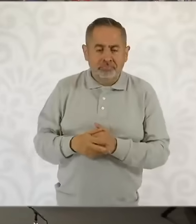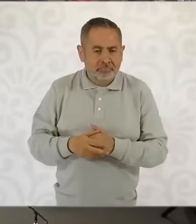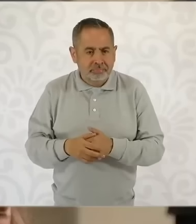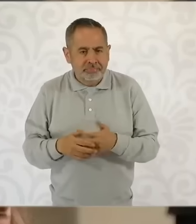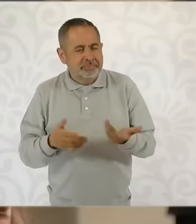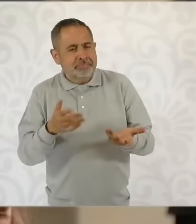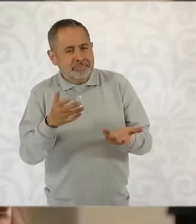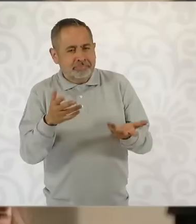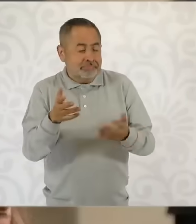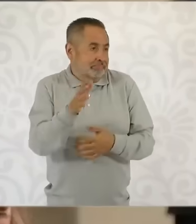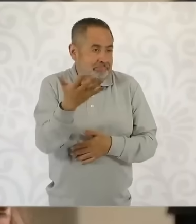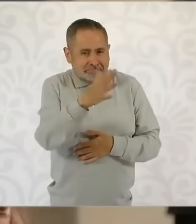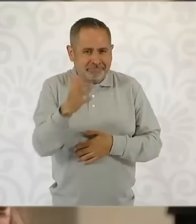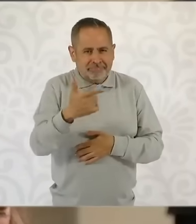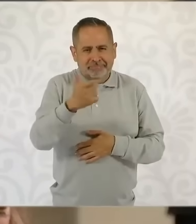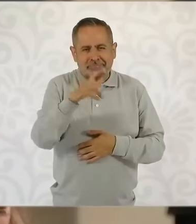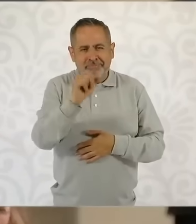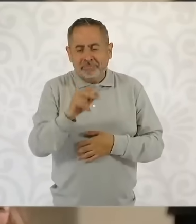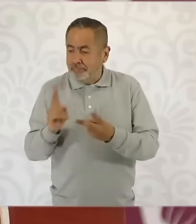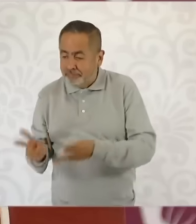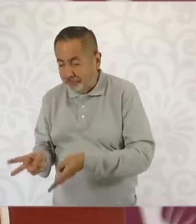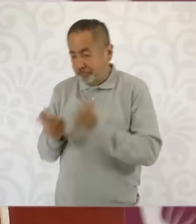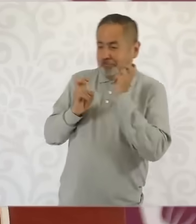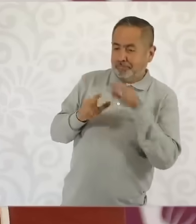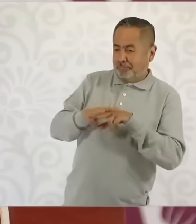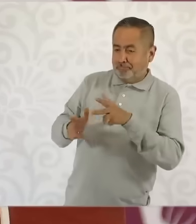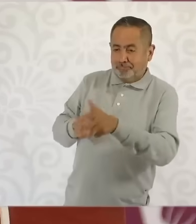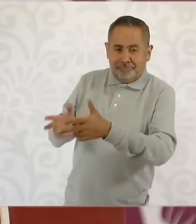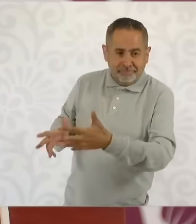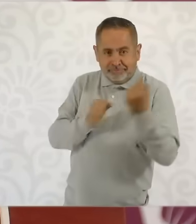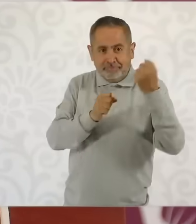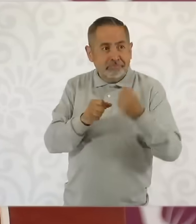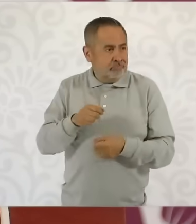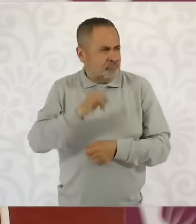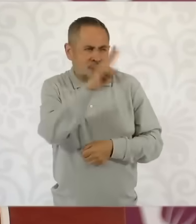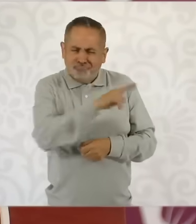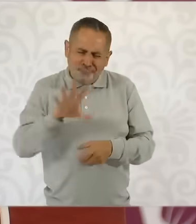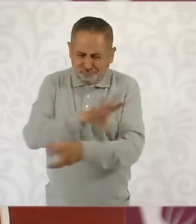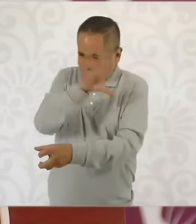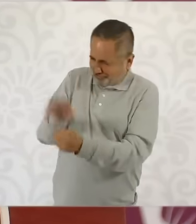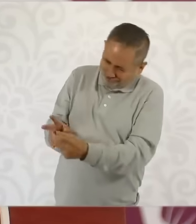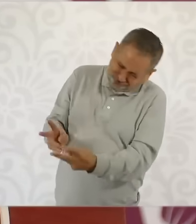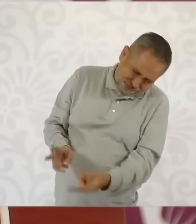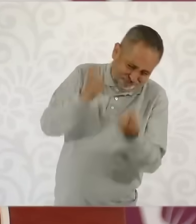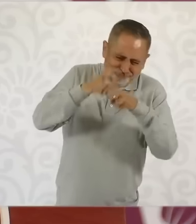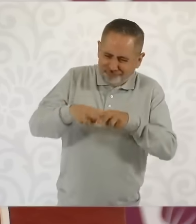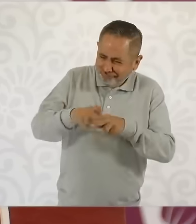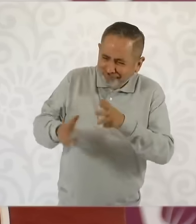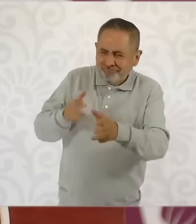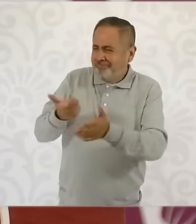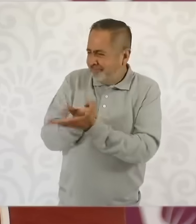tren completo, ¿no? Sí, pero las vías, el balasto, lo que le pagas a